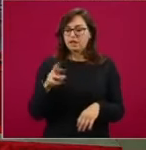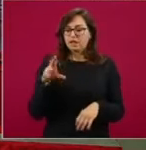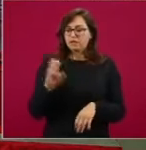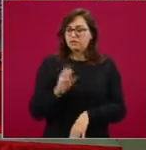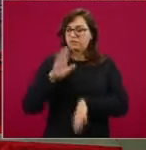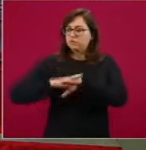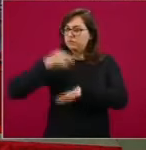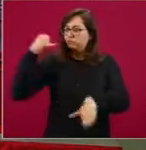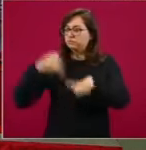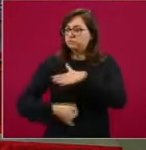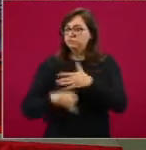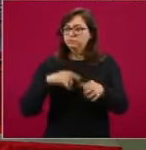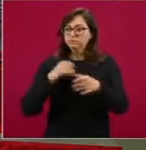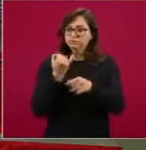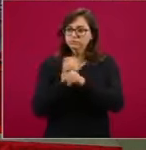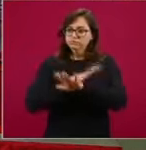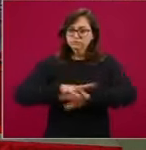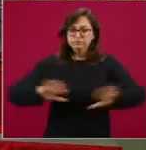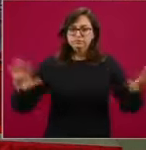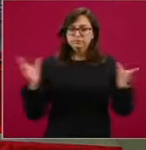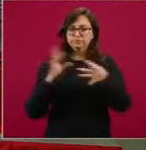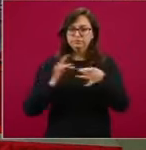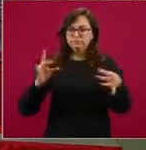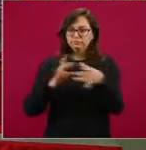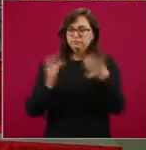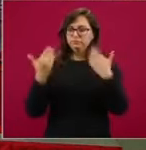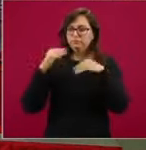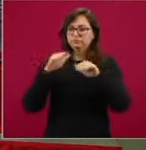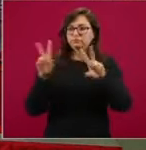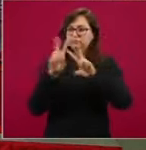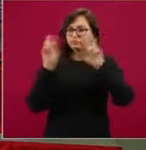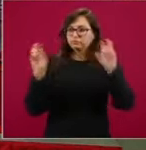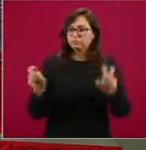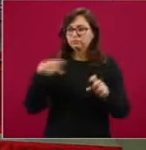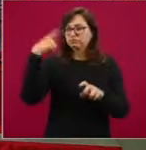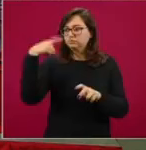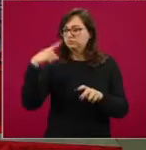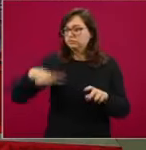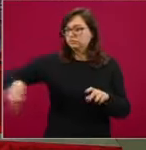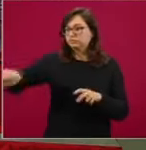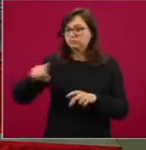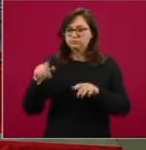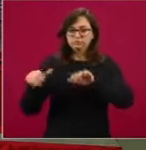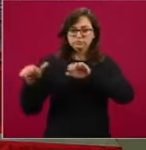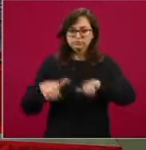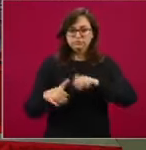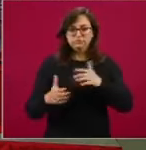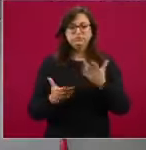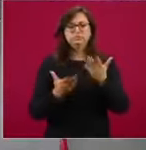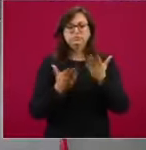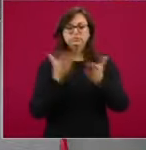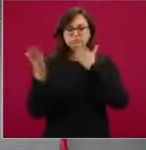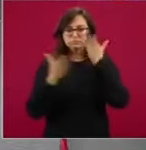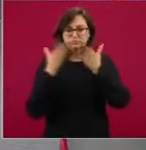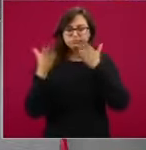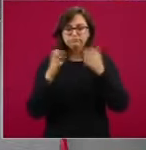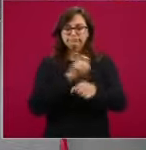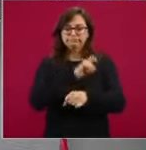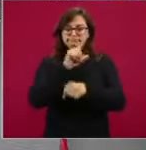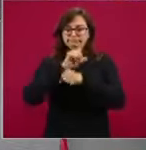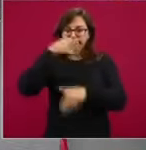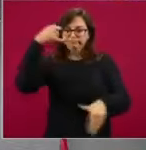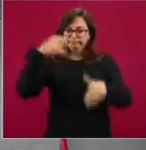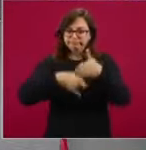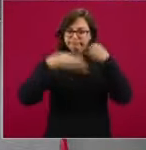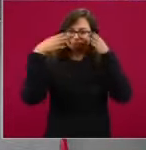sobre esta estrategia nacional de ampliación de las capacidades médicas de especialidad,